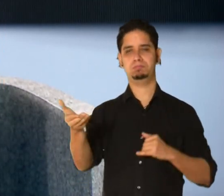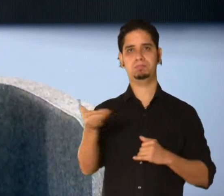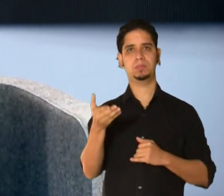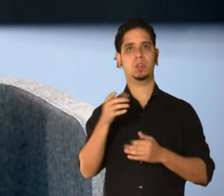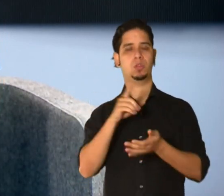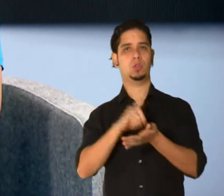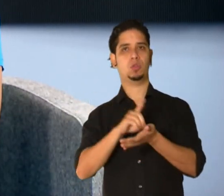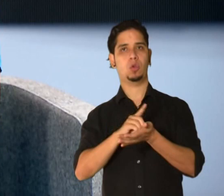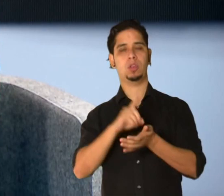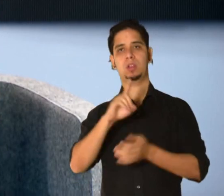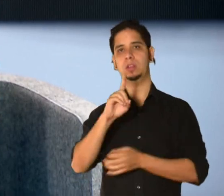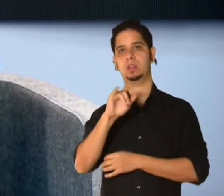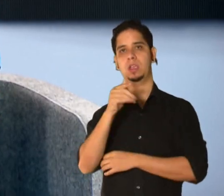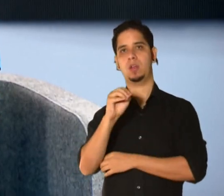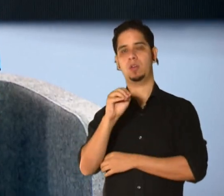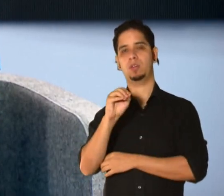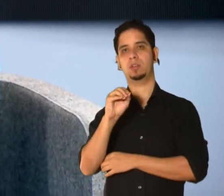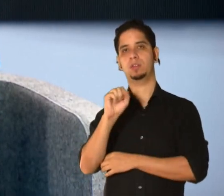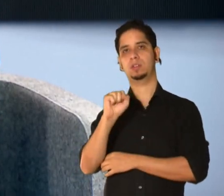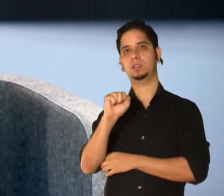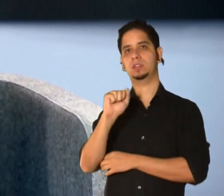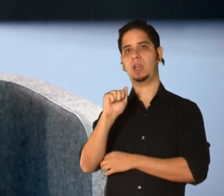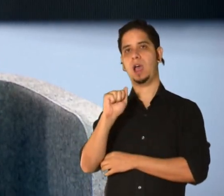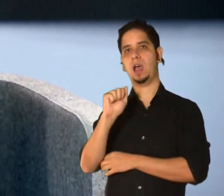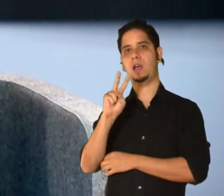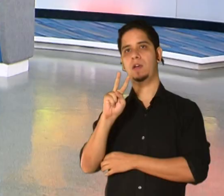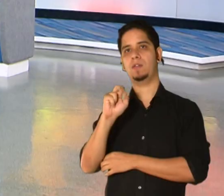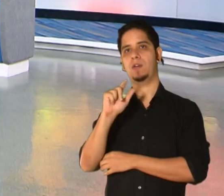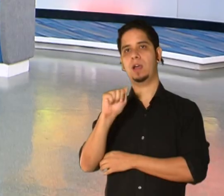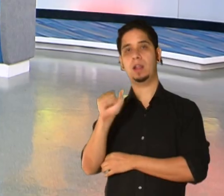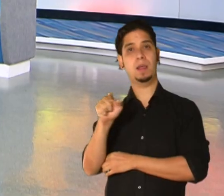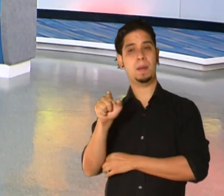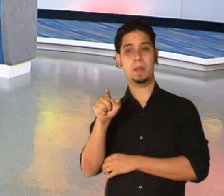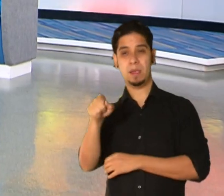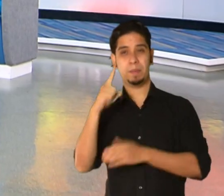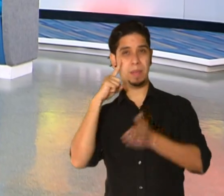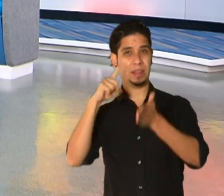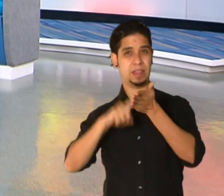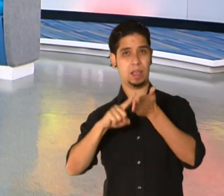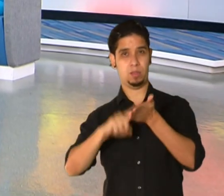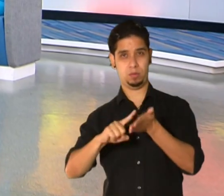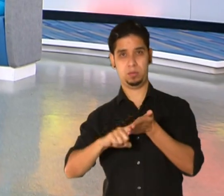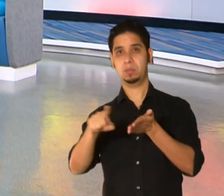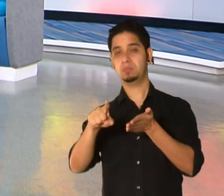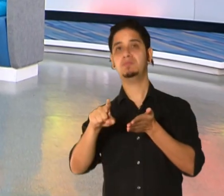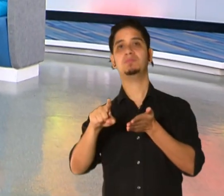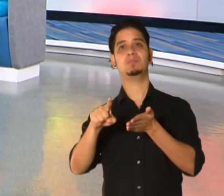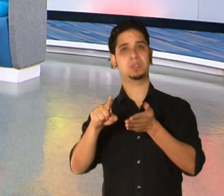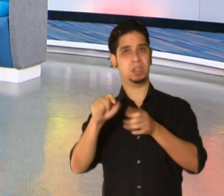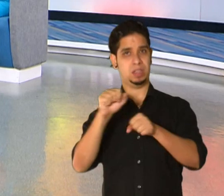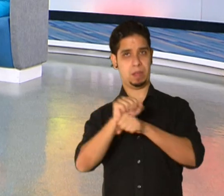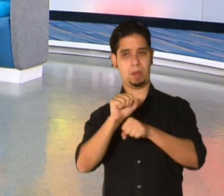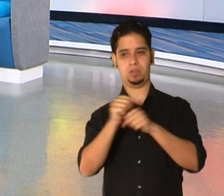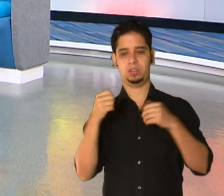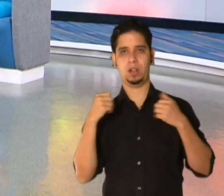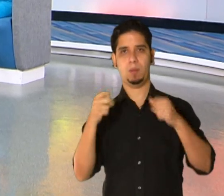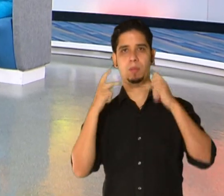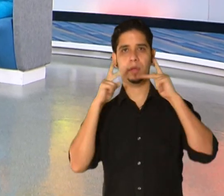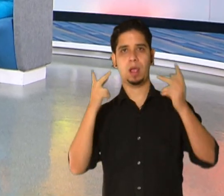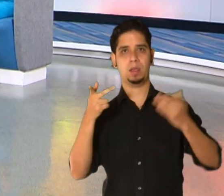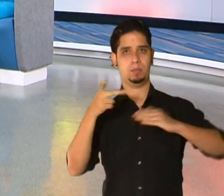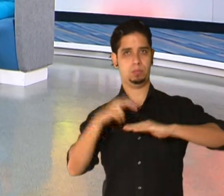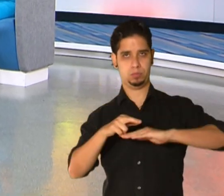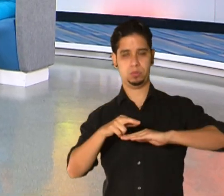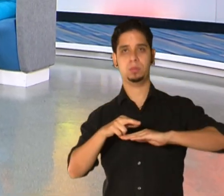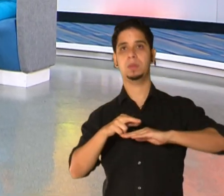doctor Diego Zavala, investigador principal del proyecto CASPER del Fideicomiso de Salud Pública de Puerto Rico, adscrito al